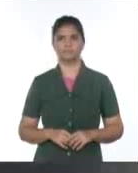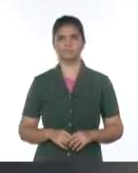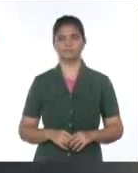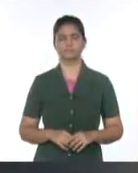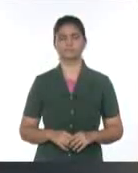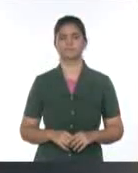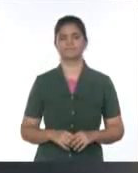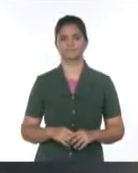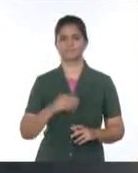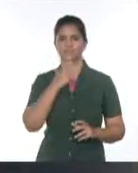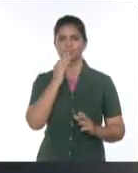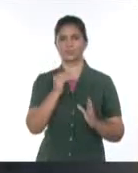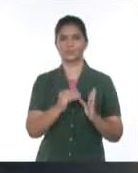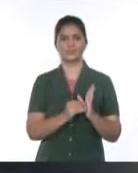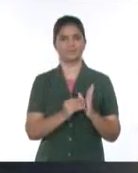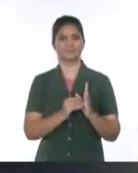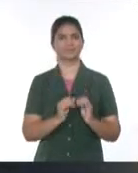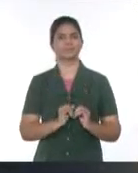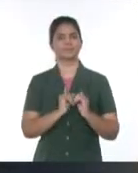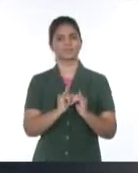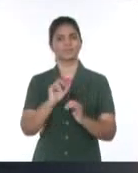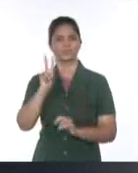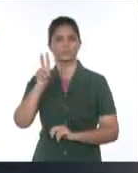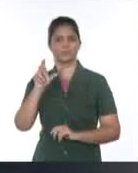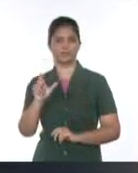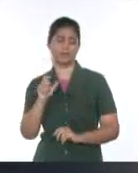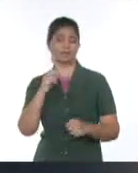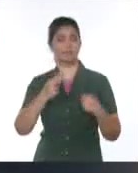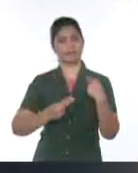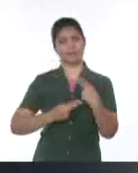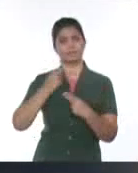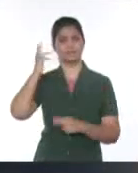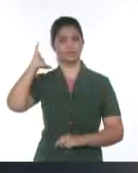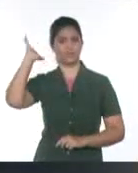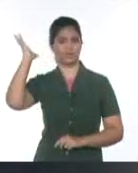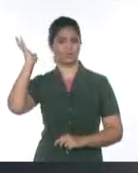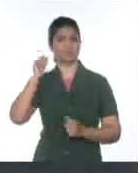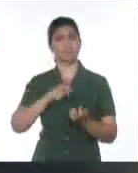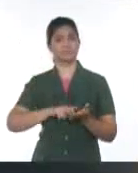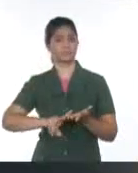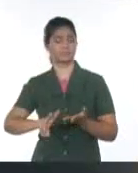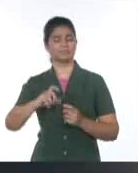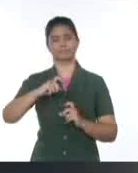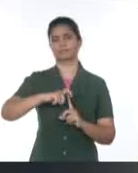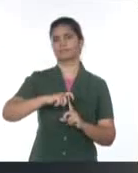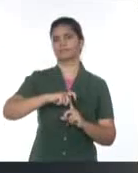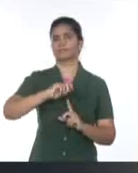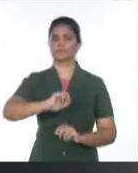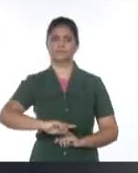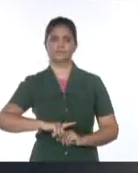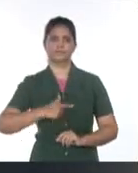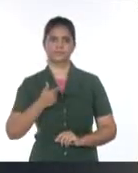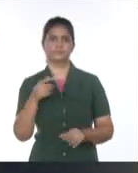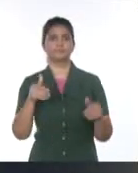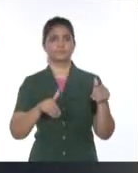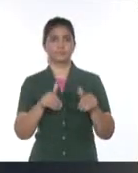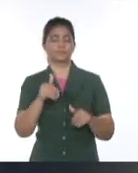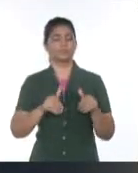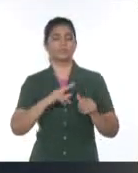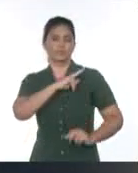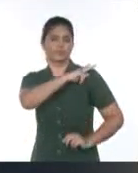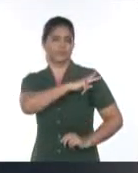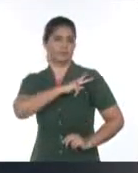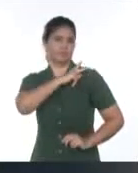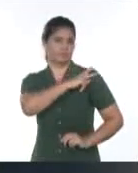Muy buenas tardes. En Villa Clara se realizó la conferencia provincial del Sindicato de la Cultura en presencia de directivos del Ministerio de Ramos y del